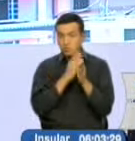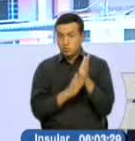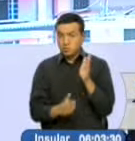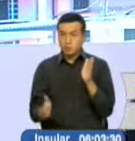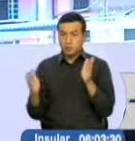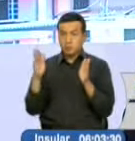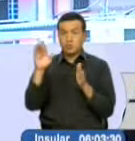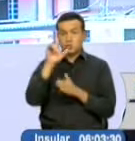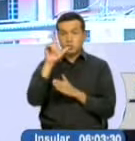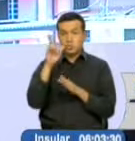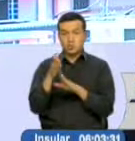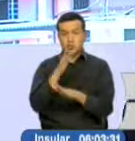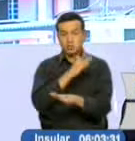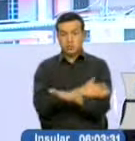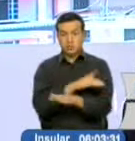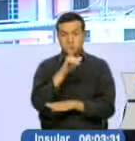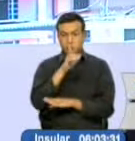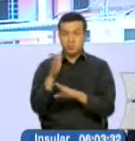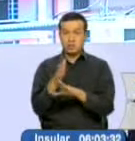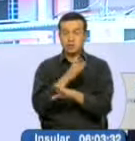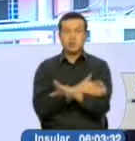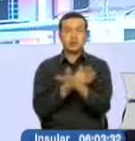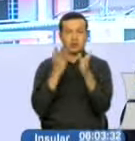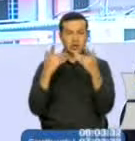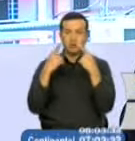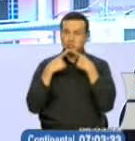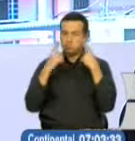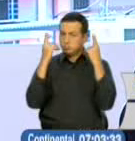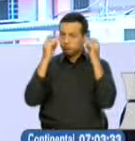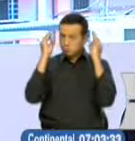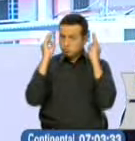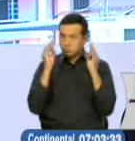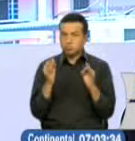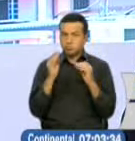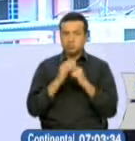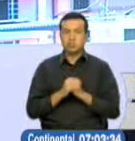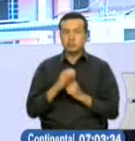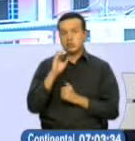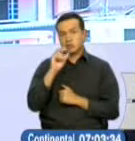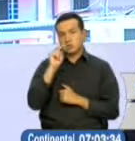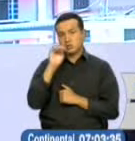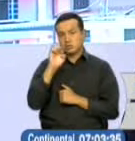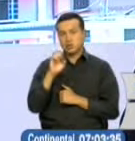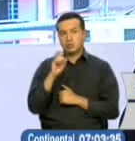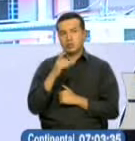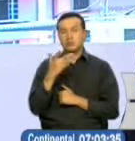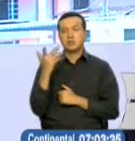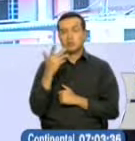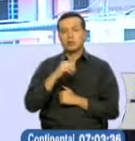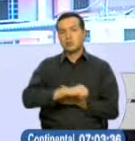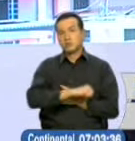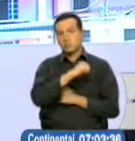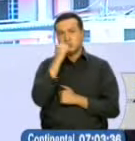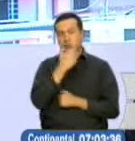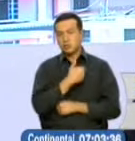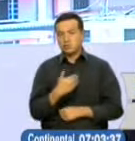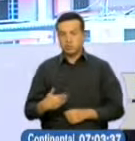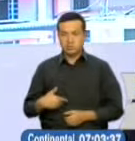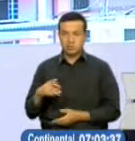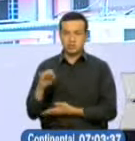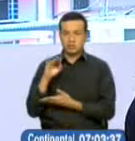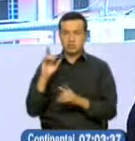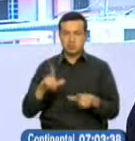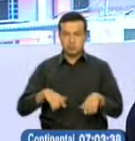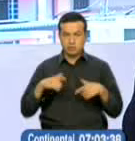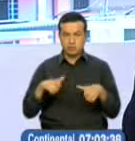El día lunes pasado ya se oficializó por parte del Consejo Nacional Electoral la victoria del presidente electo Lenín